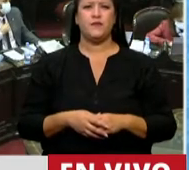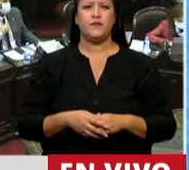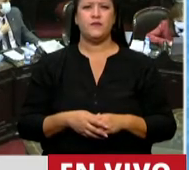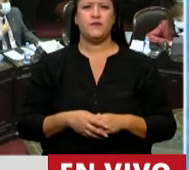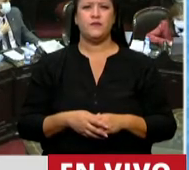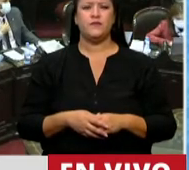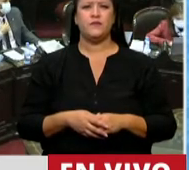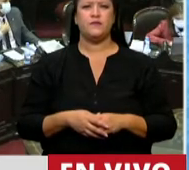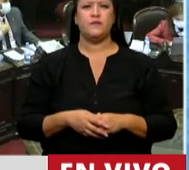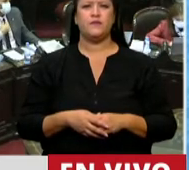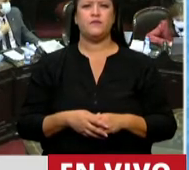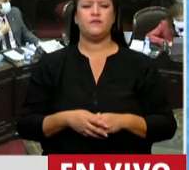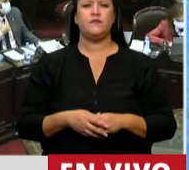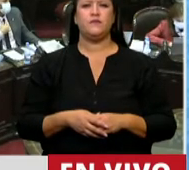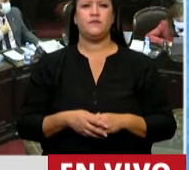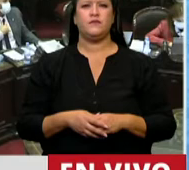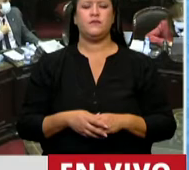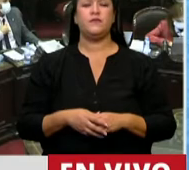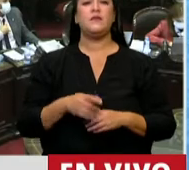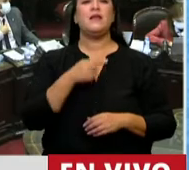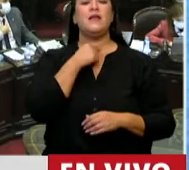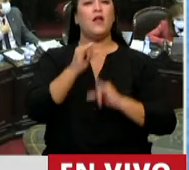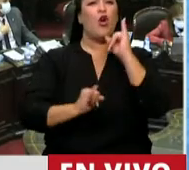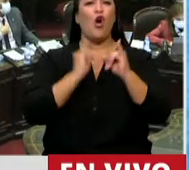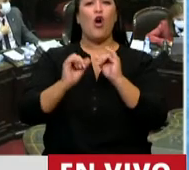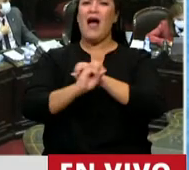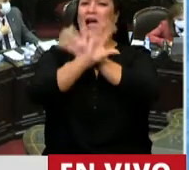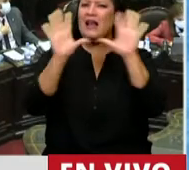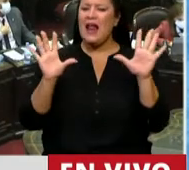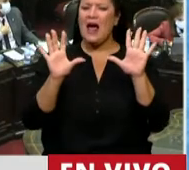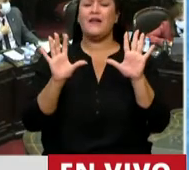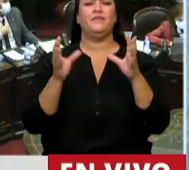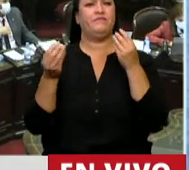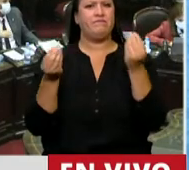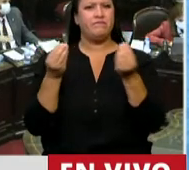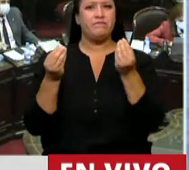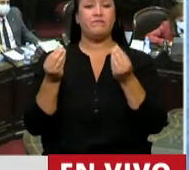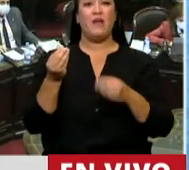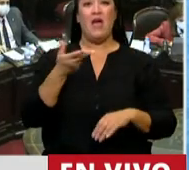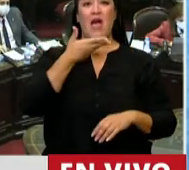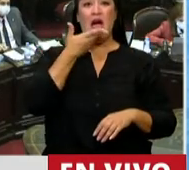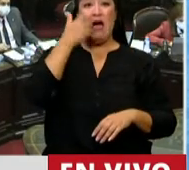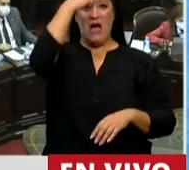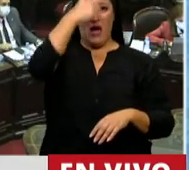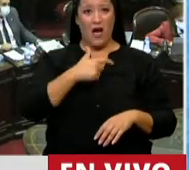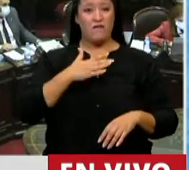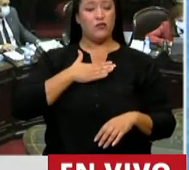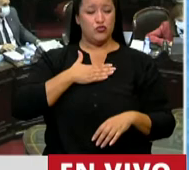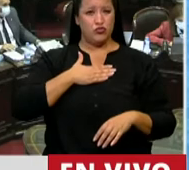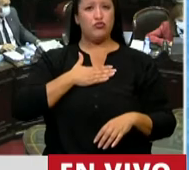quiero manifestar, aclarando absolutamente que quien habla es